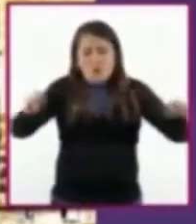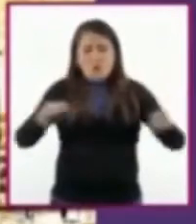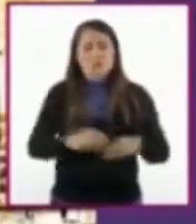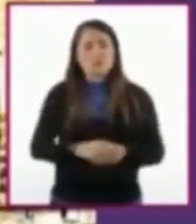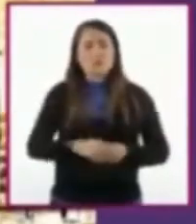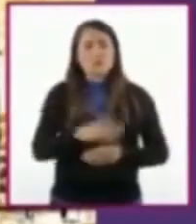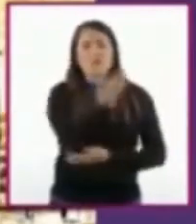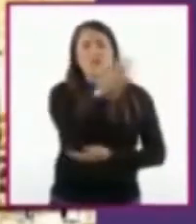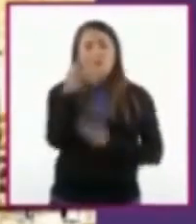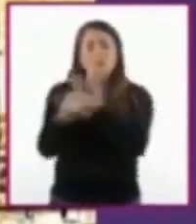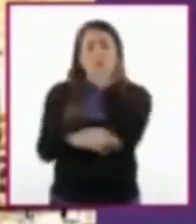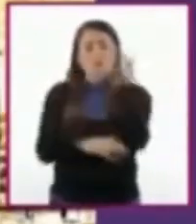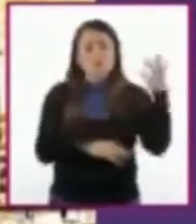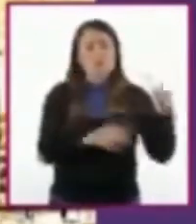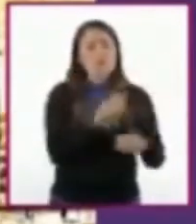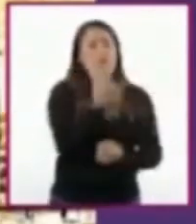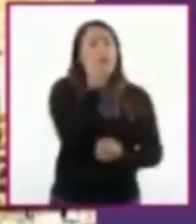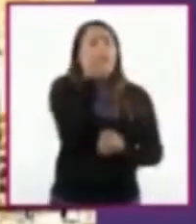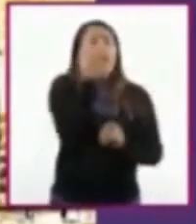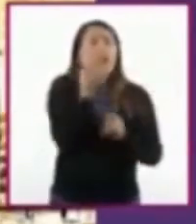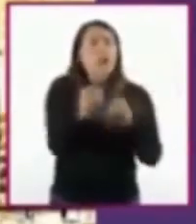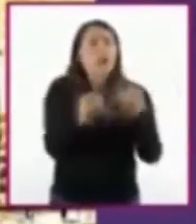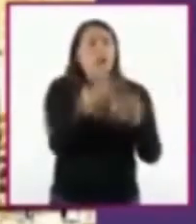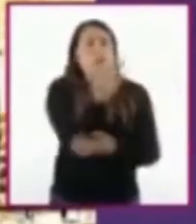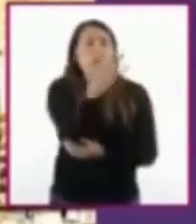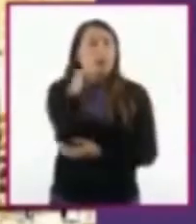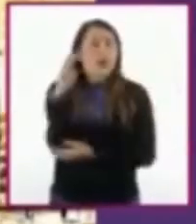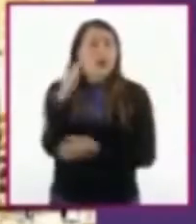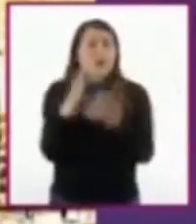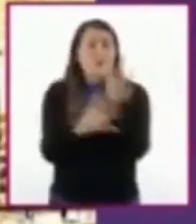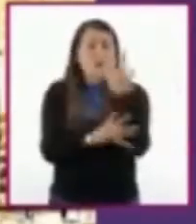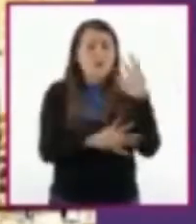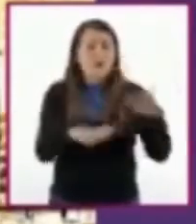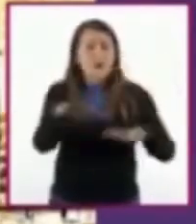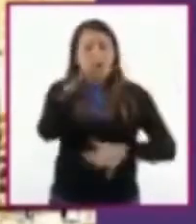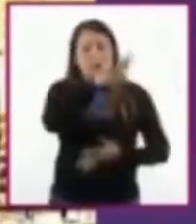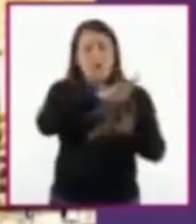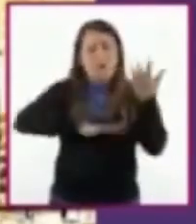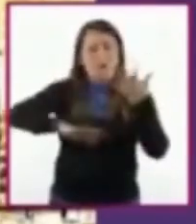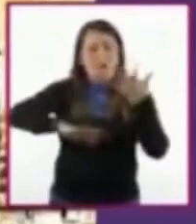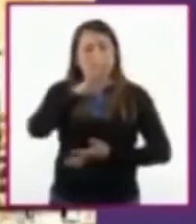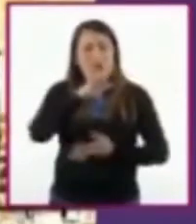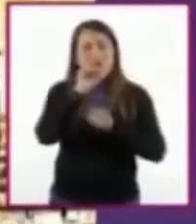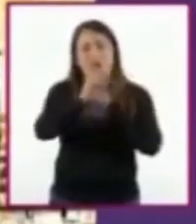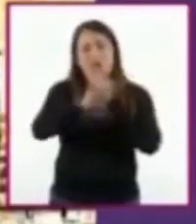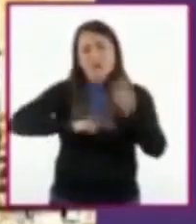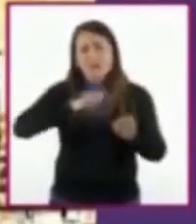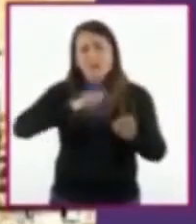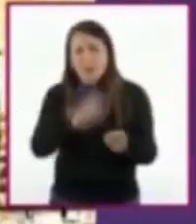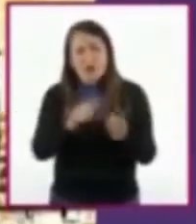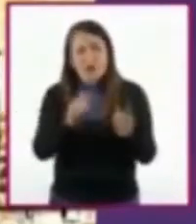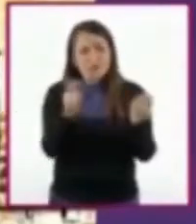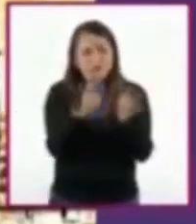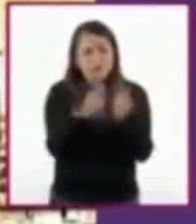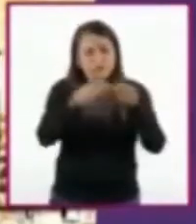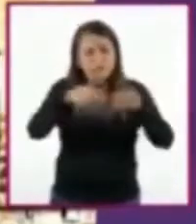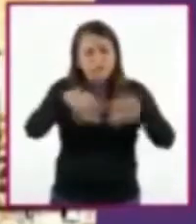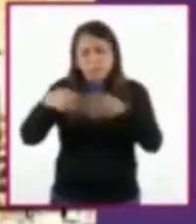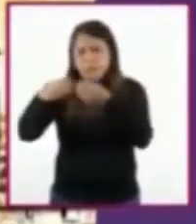Un bosque escaso de árboles afecta la dinámica ambiental en su conjunto, ocasionando la eliminación de varias especies que lo